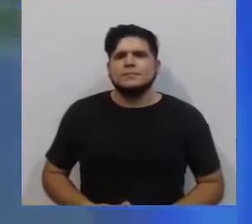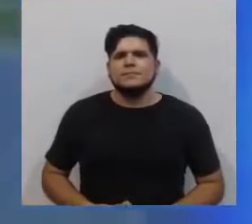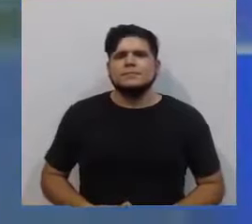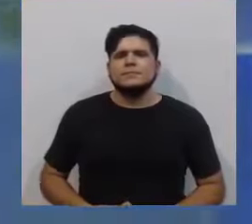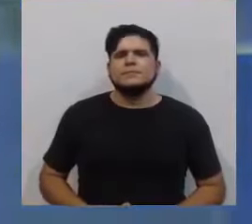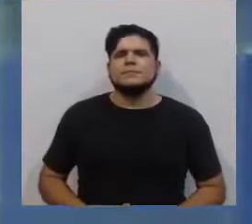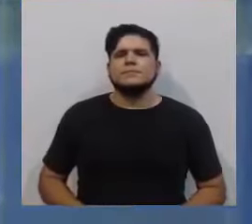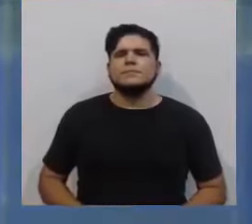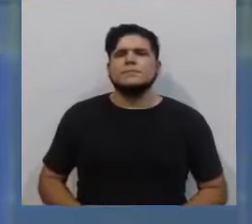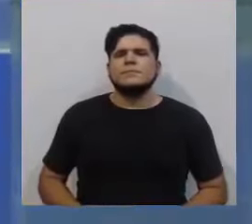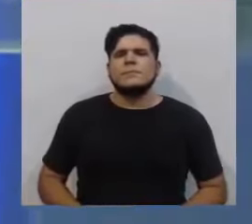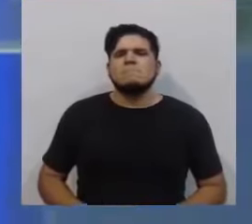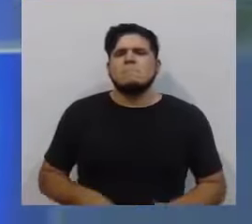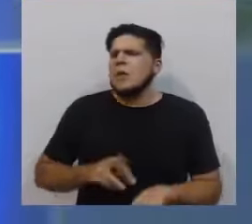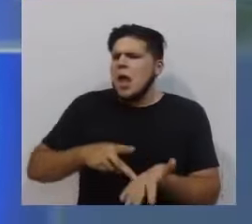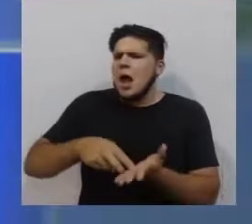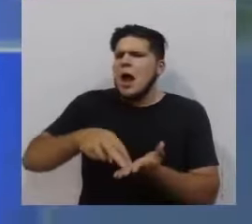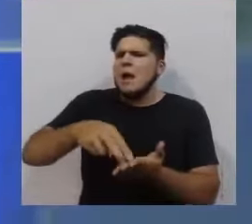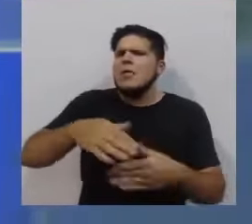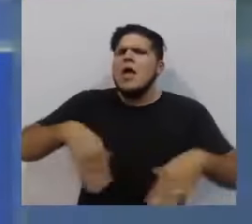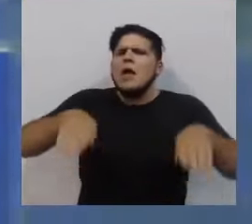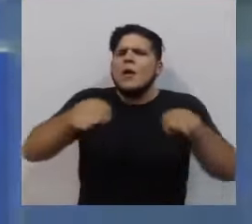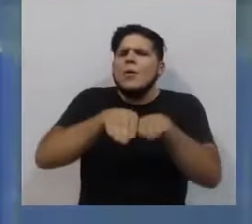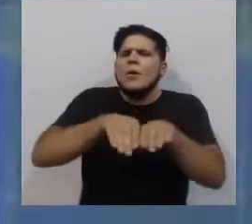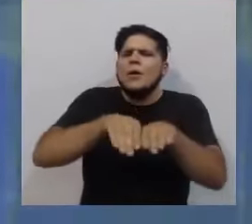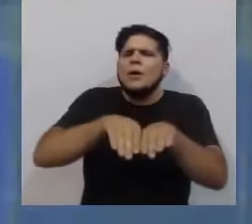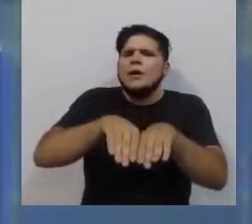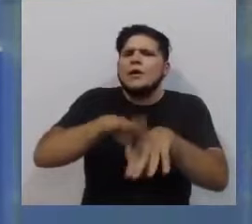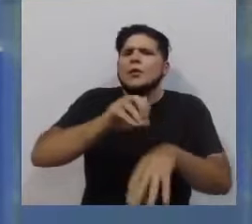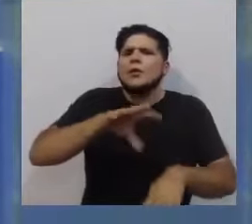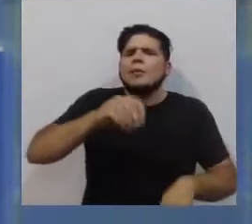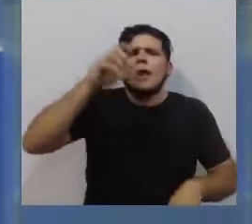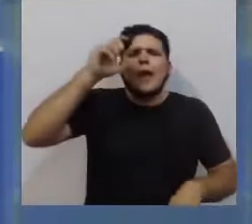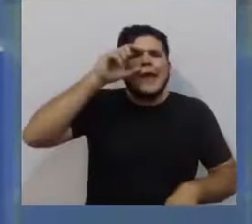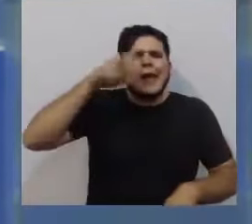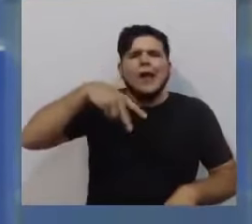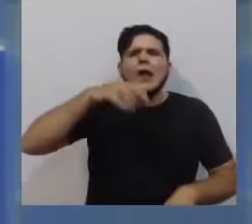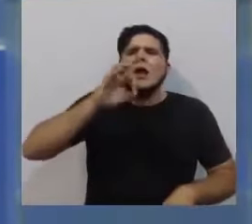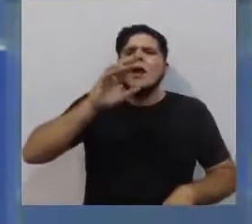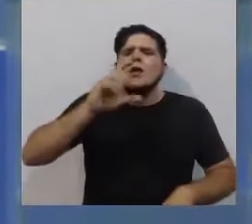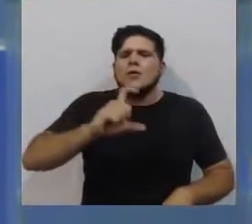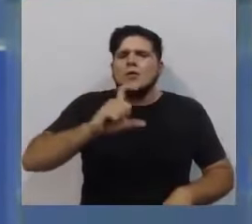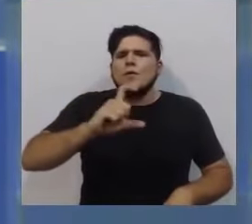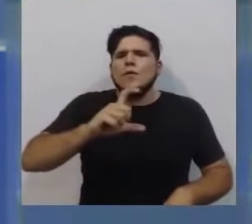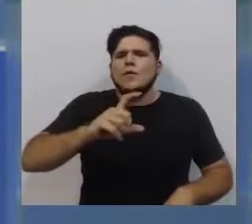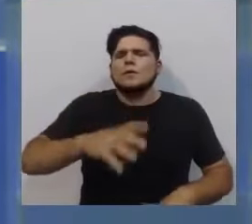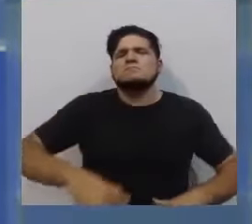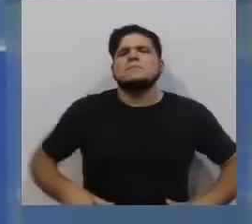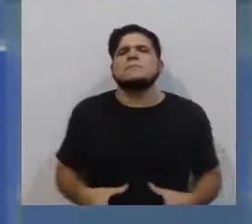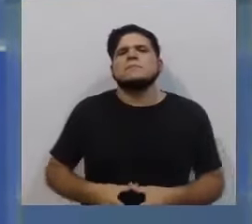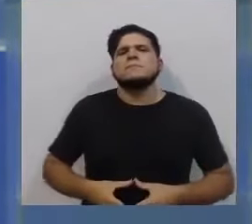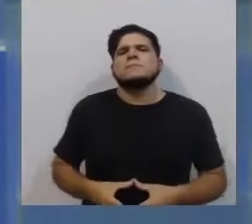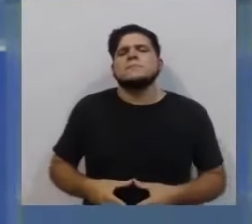con quien camino con dios y el momento en donde el camino con